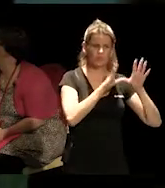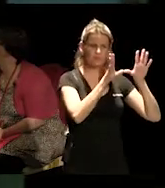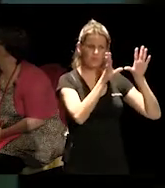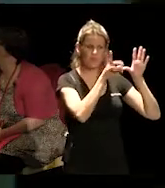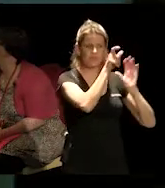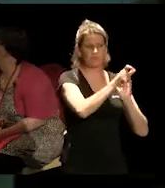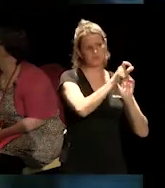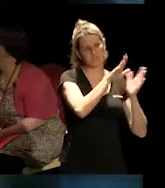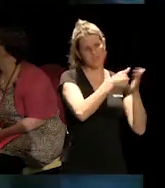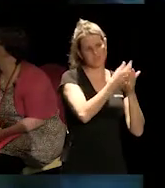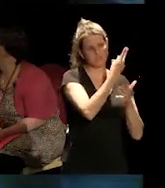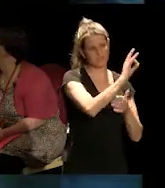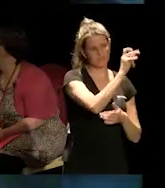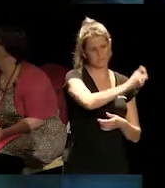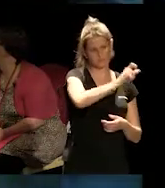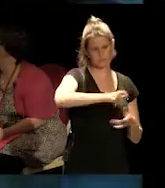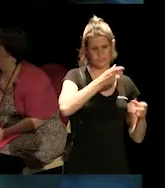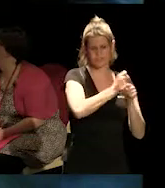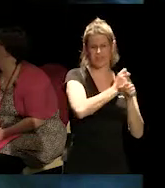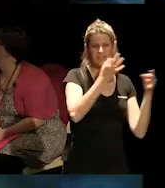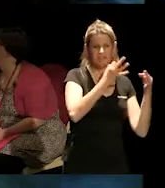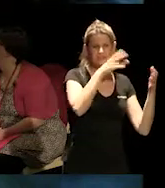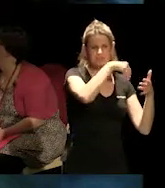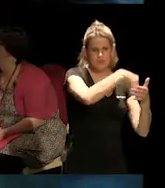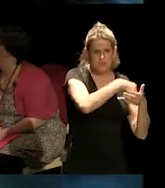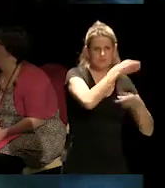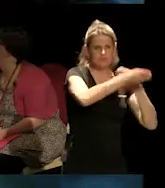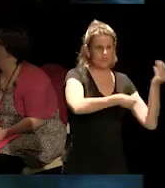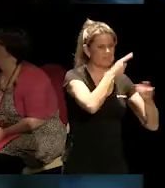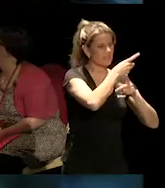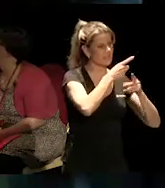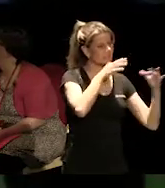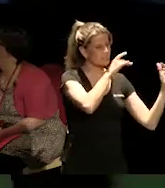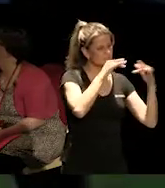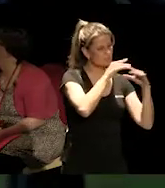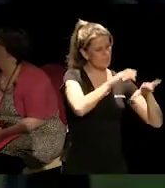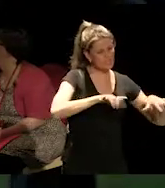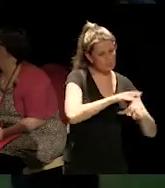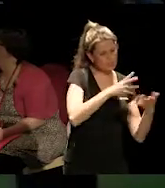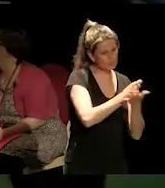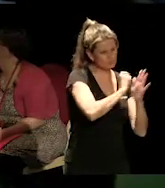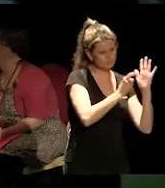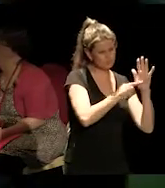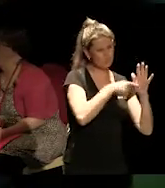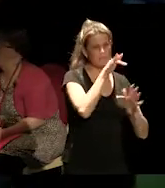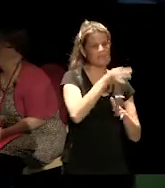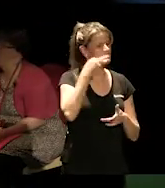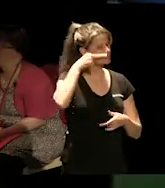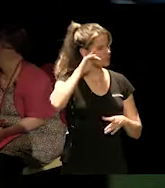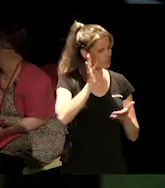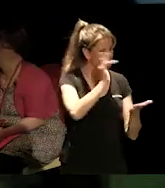20 personas en las que se trabaja, se tocan instrumentos, se experimenta, se